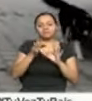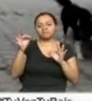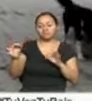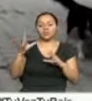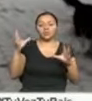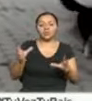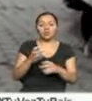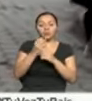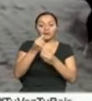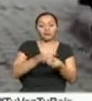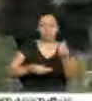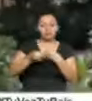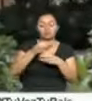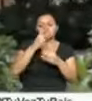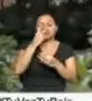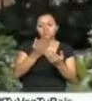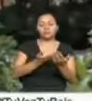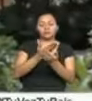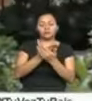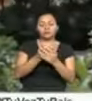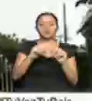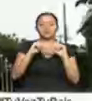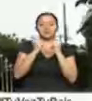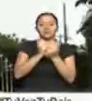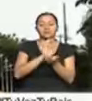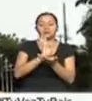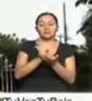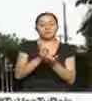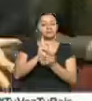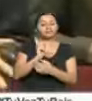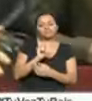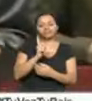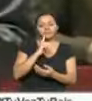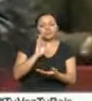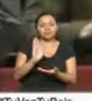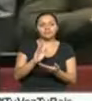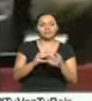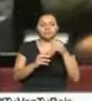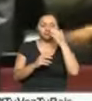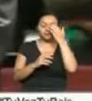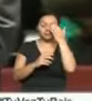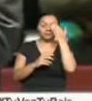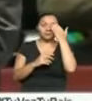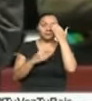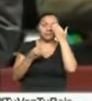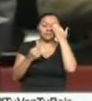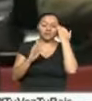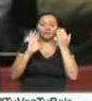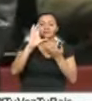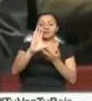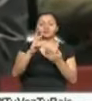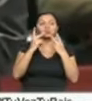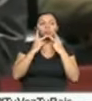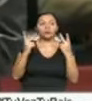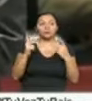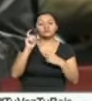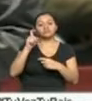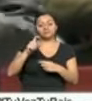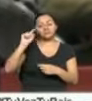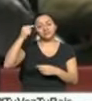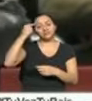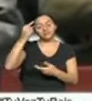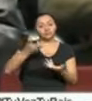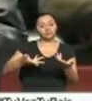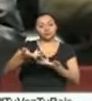su inversión, como planteó la presidenta de la Asamblea, Gabriela Rivadeneira. Si bien es cierto, la inversión pública es el esfuerzo de todos